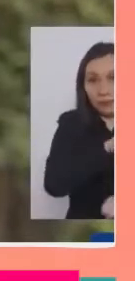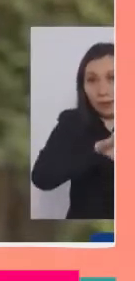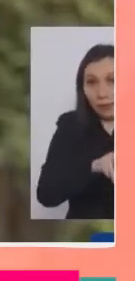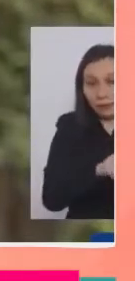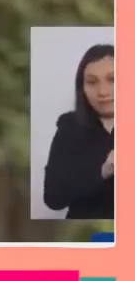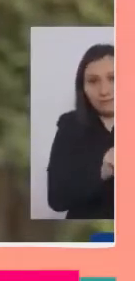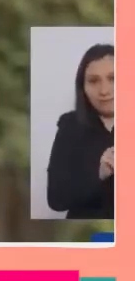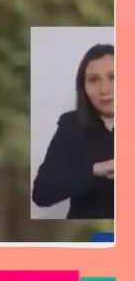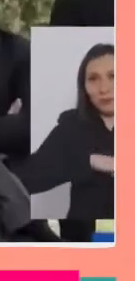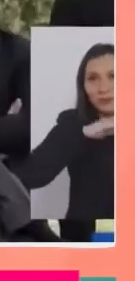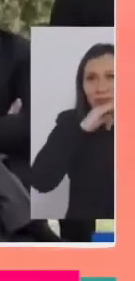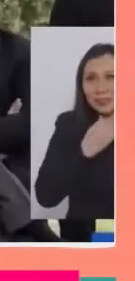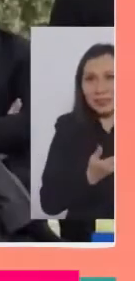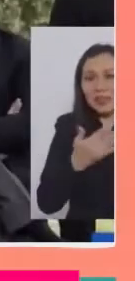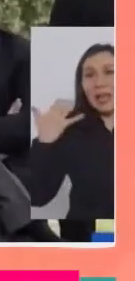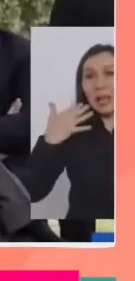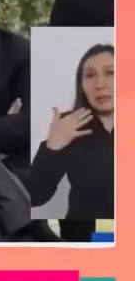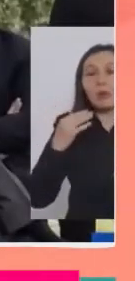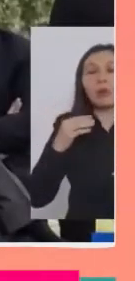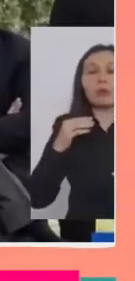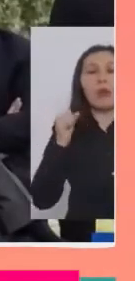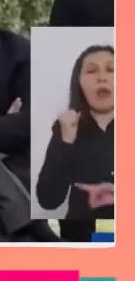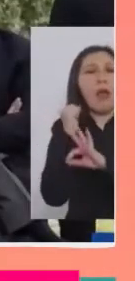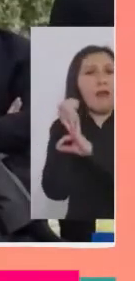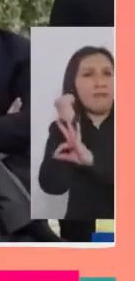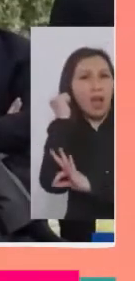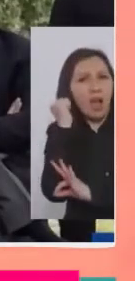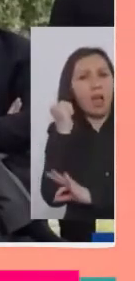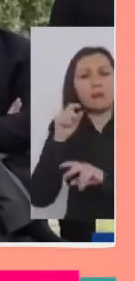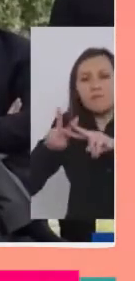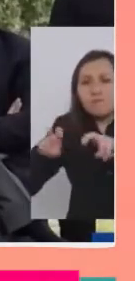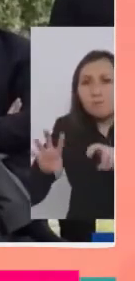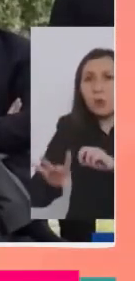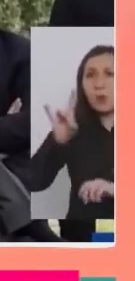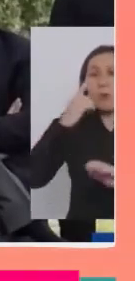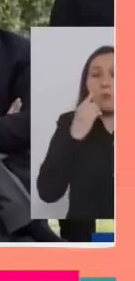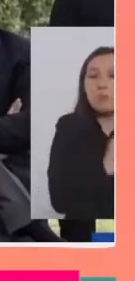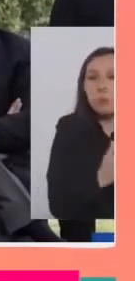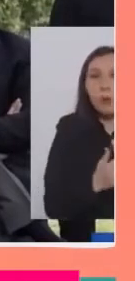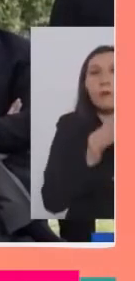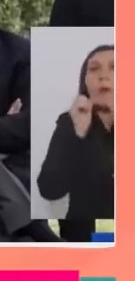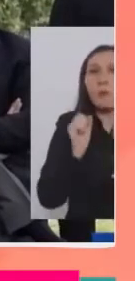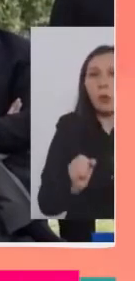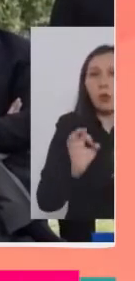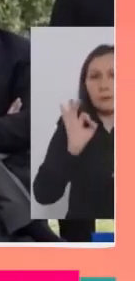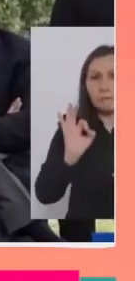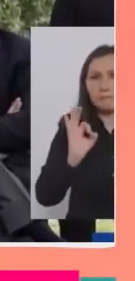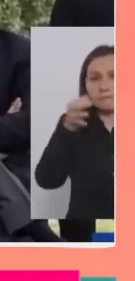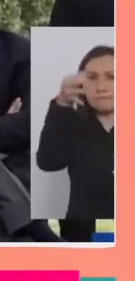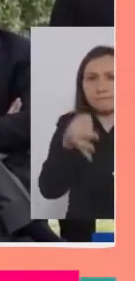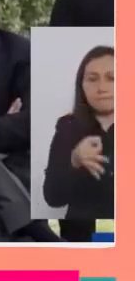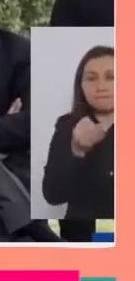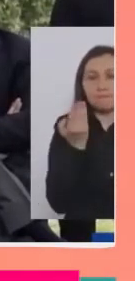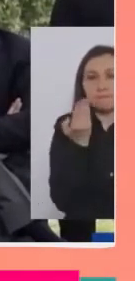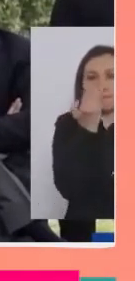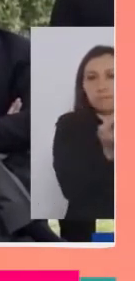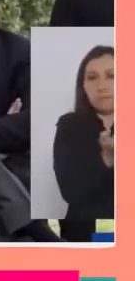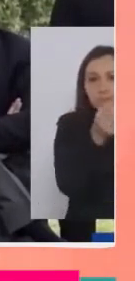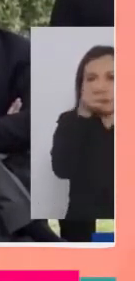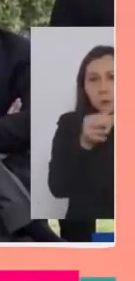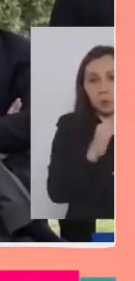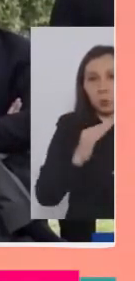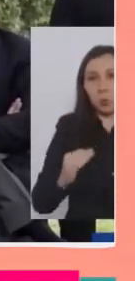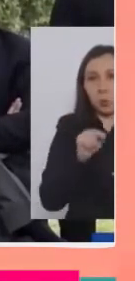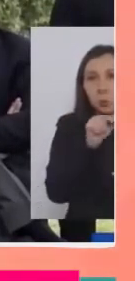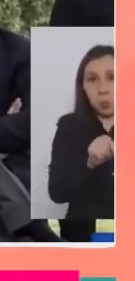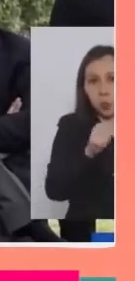enfoque el problema de la delincuencia. Si uno piensa, digamos, que en definitiva lo que la lucha, digamos, contra la